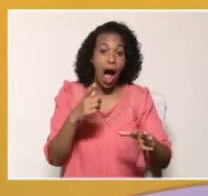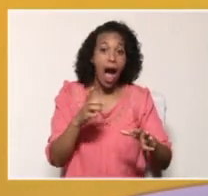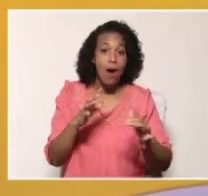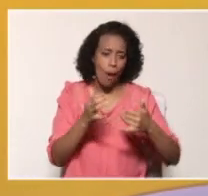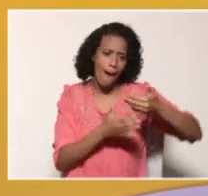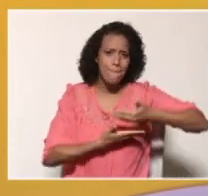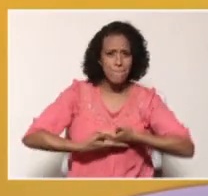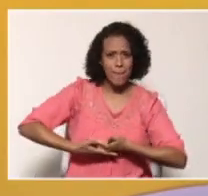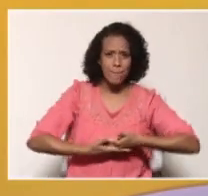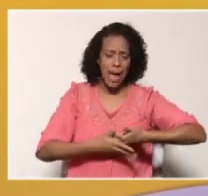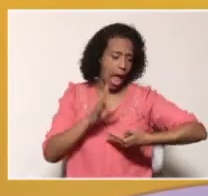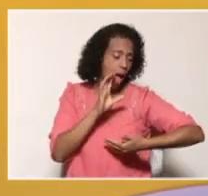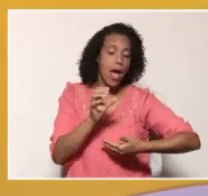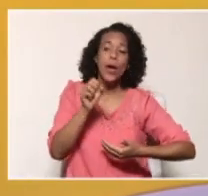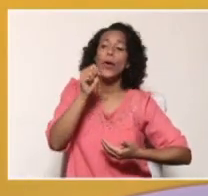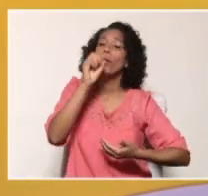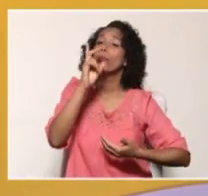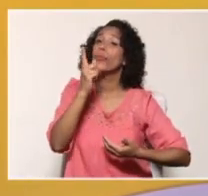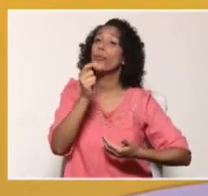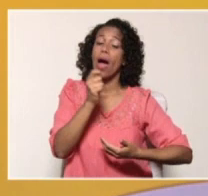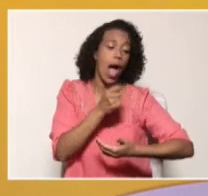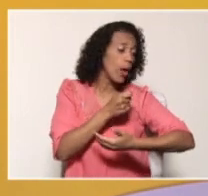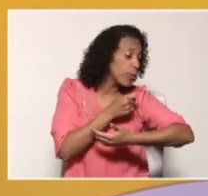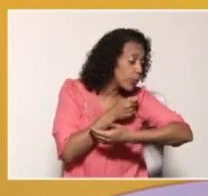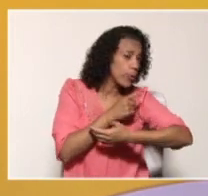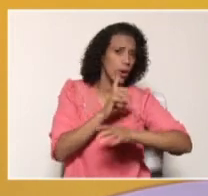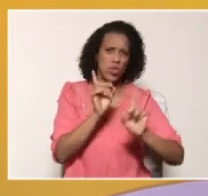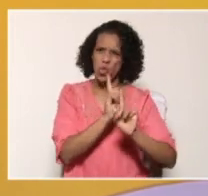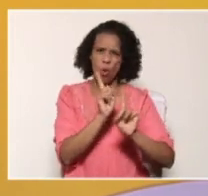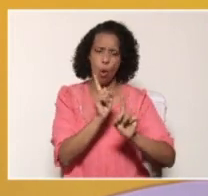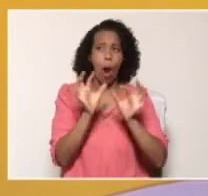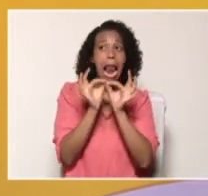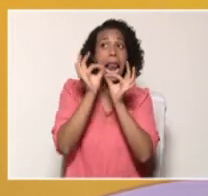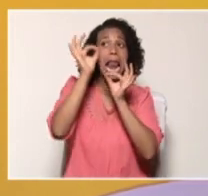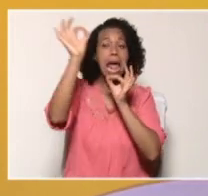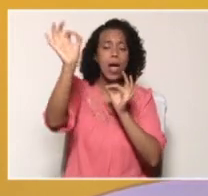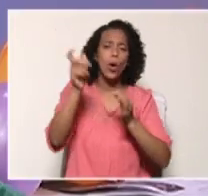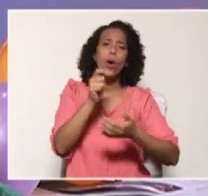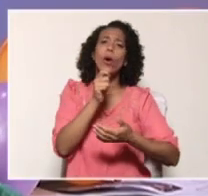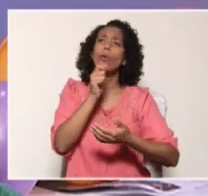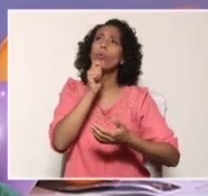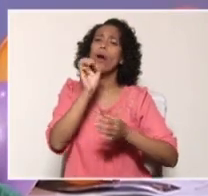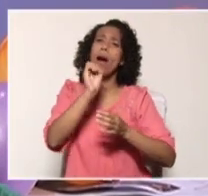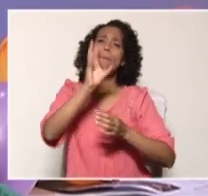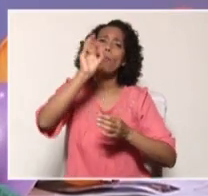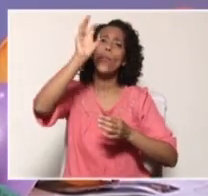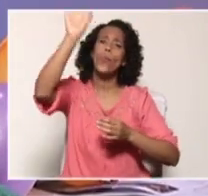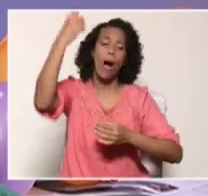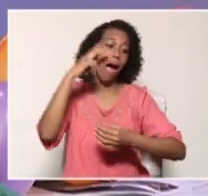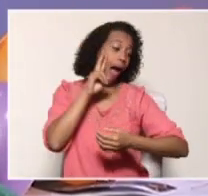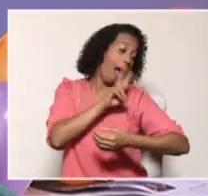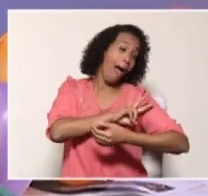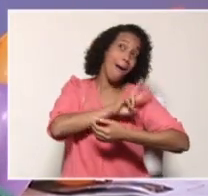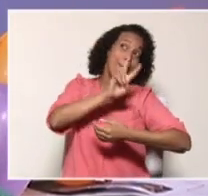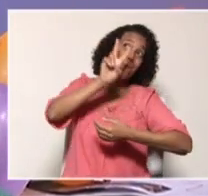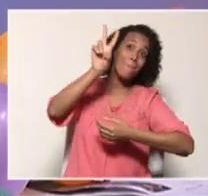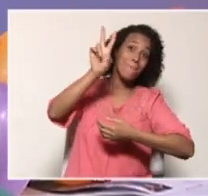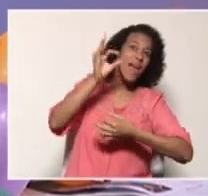cuna, pero no se lo coloques cerca de la cara, sino que él vea. Vamos a ver qué tal